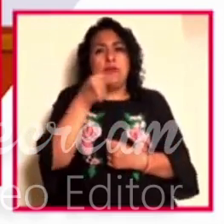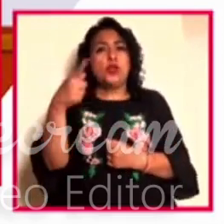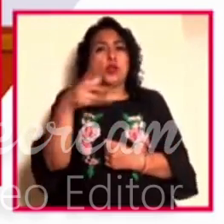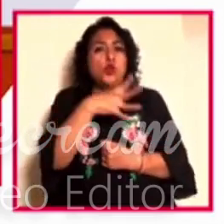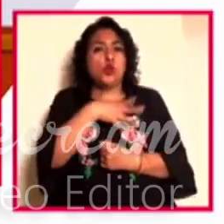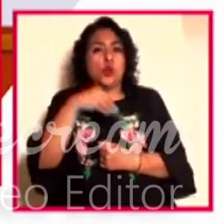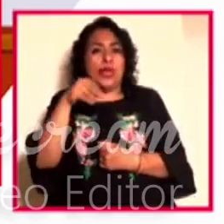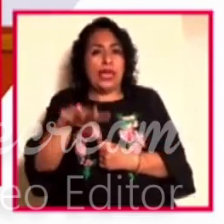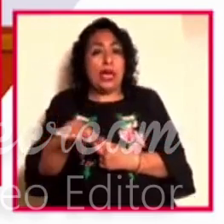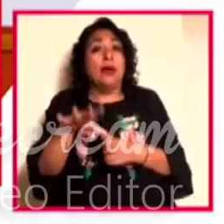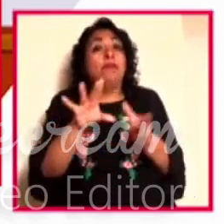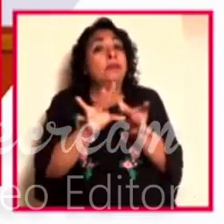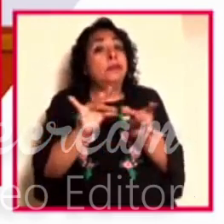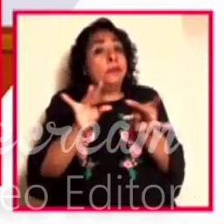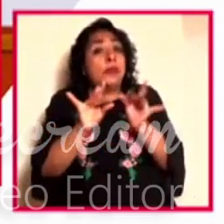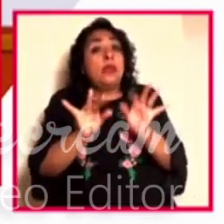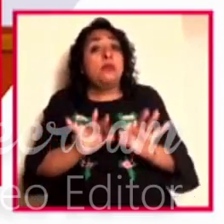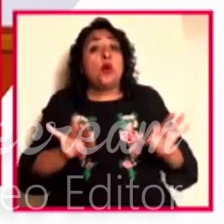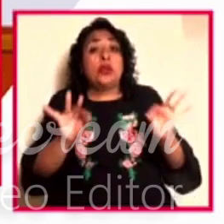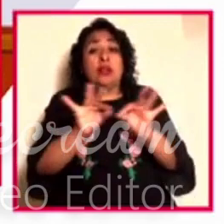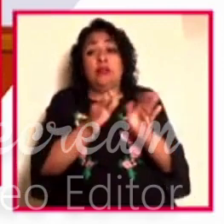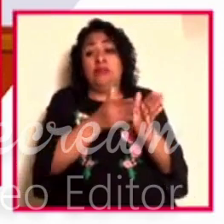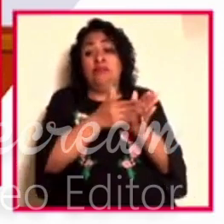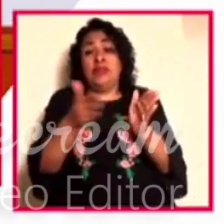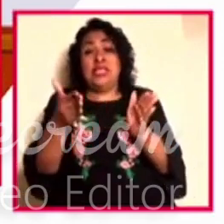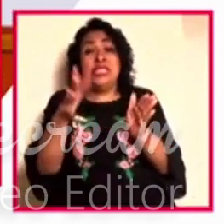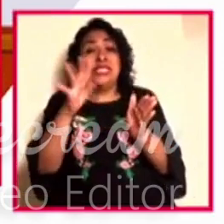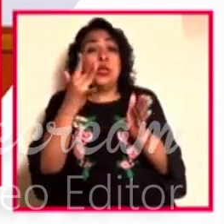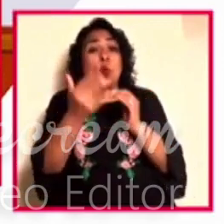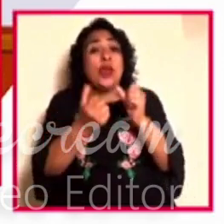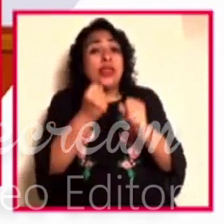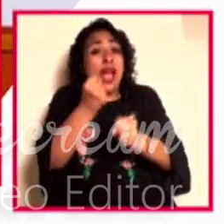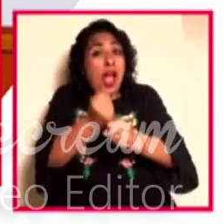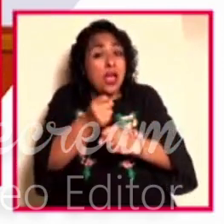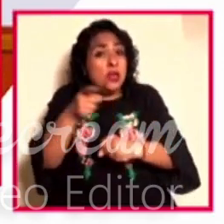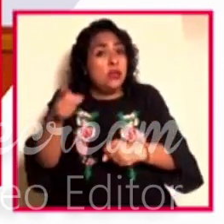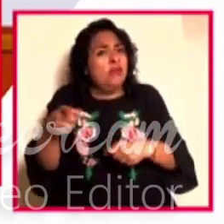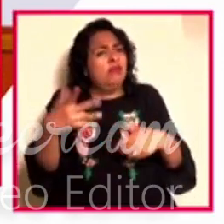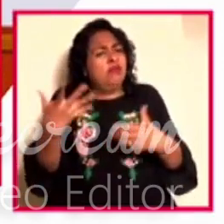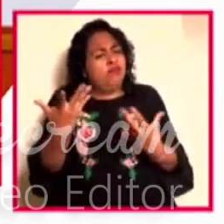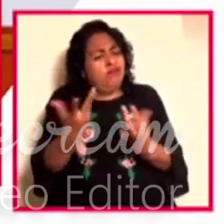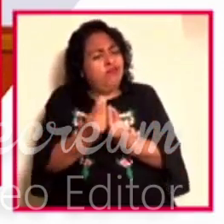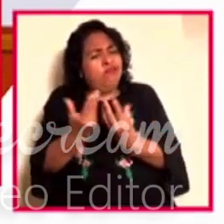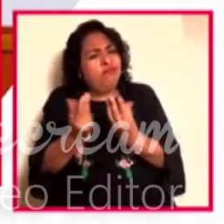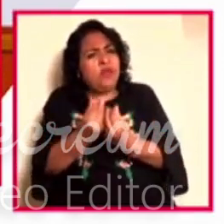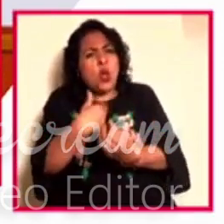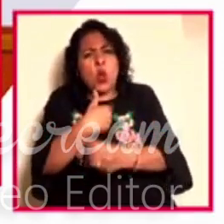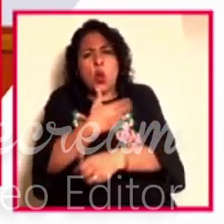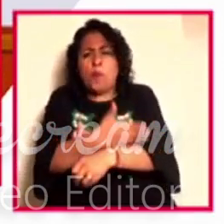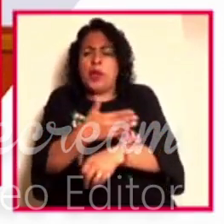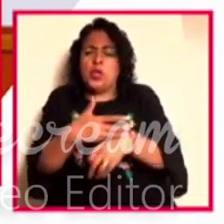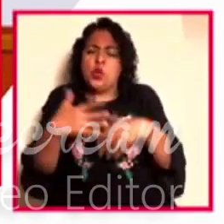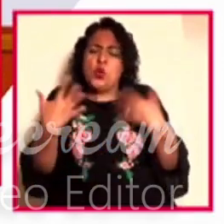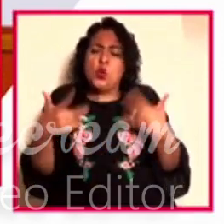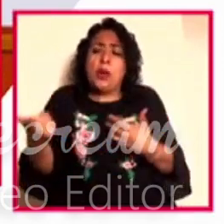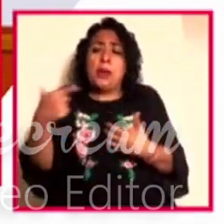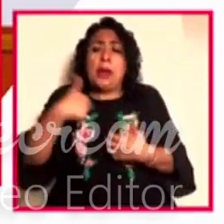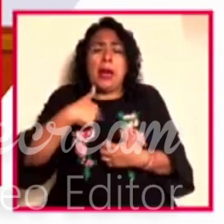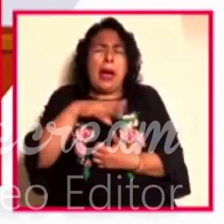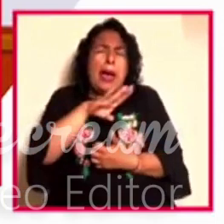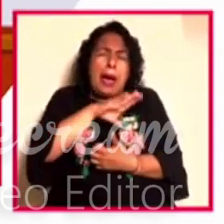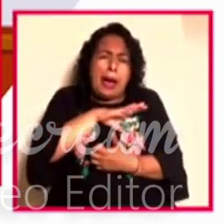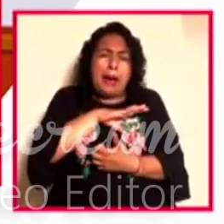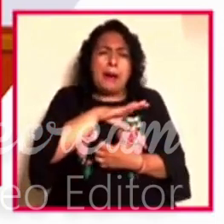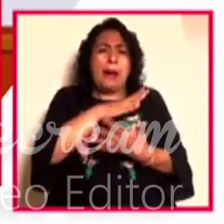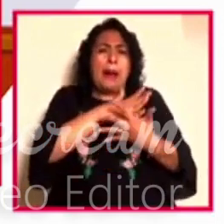quien destacó que durante más de 5 décadas tuvo un gran compañero, una persona que la amó, que la protegió, pero